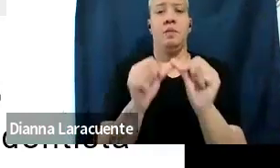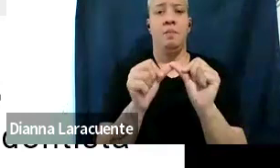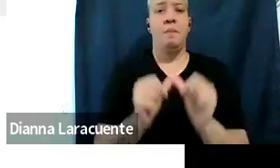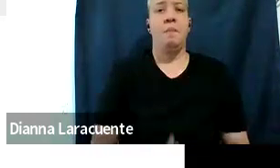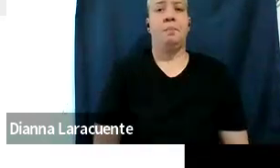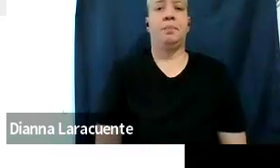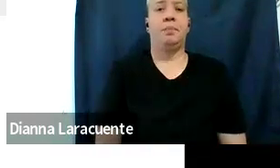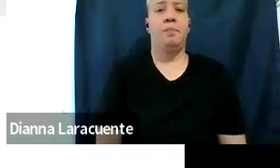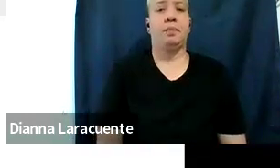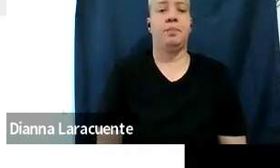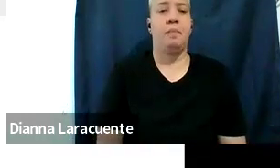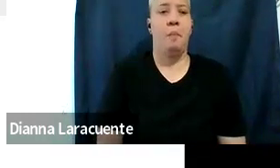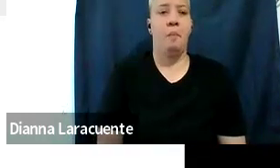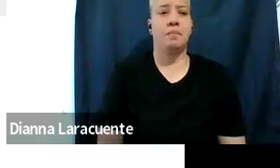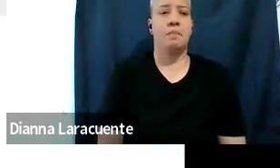Síguela.